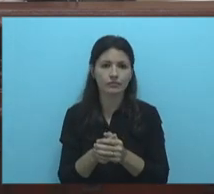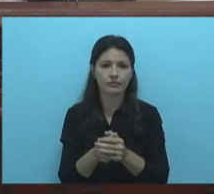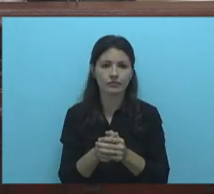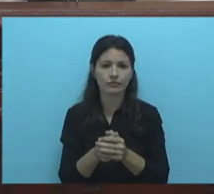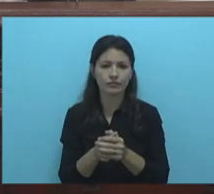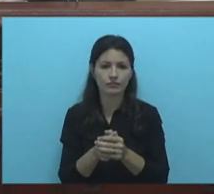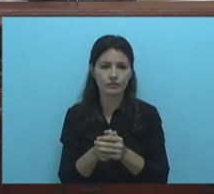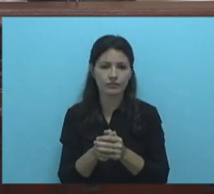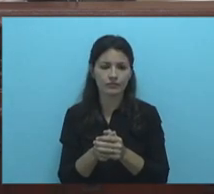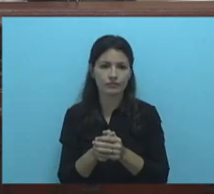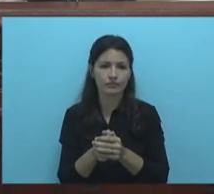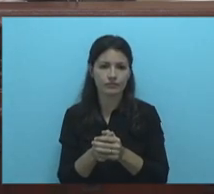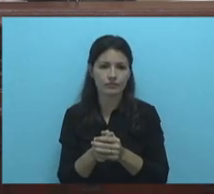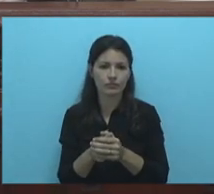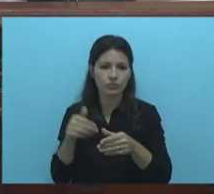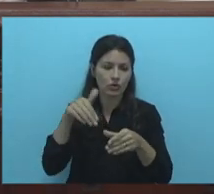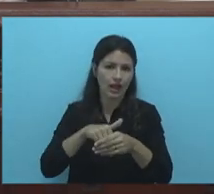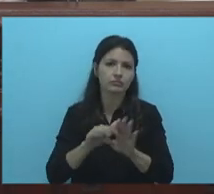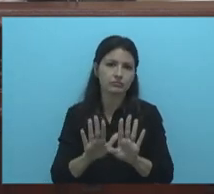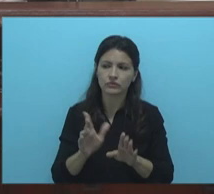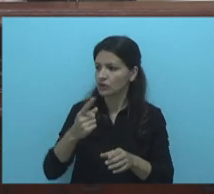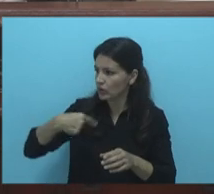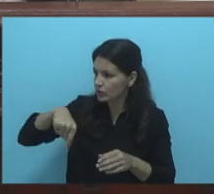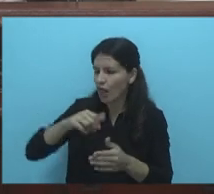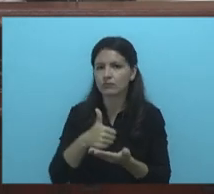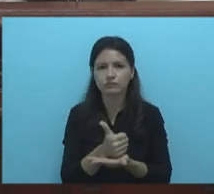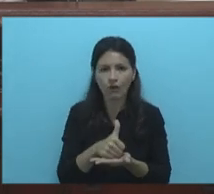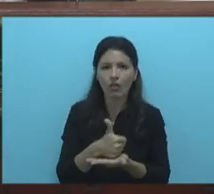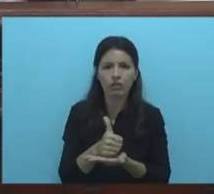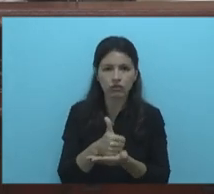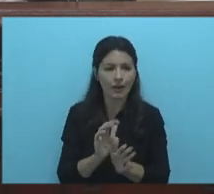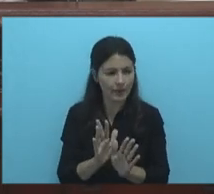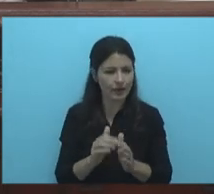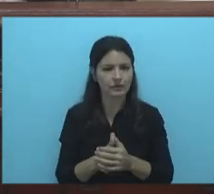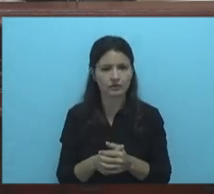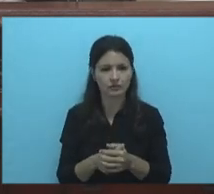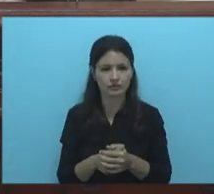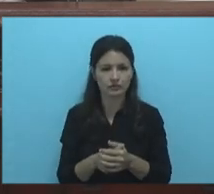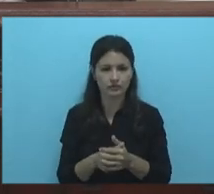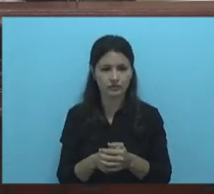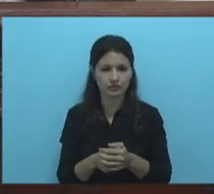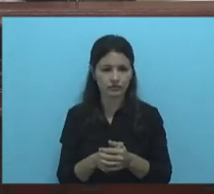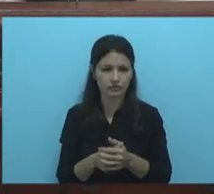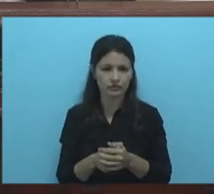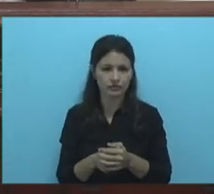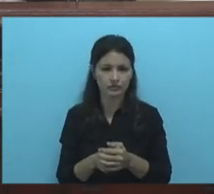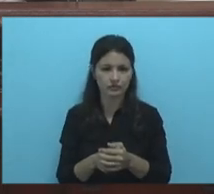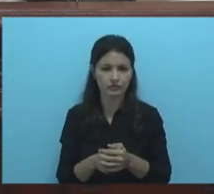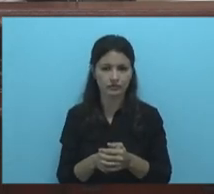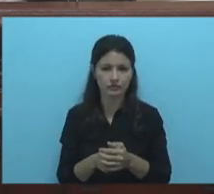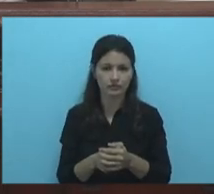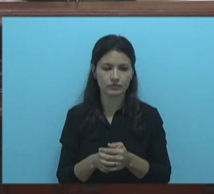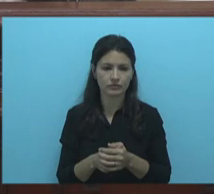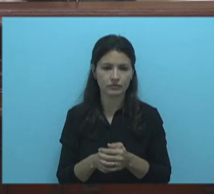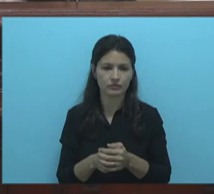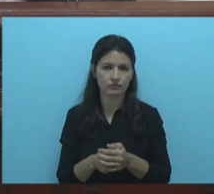preferencial, vamos a avanzar con el orden del día y que si viéramos que todavía se demora el